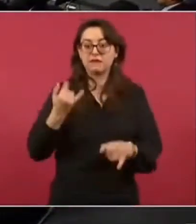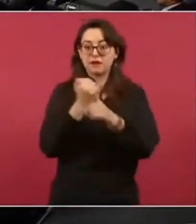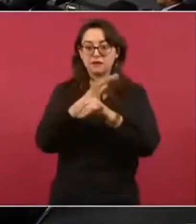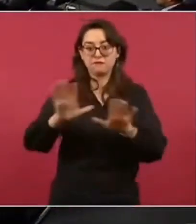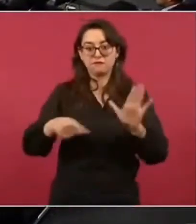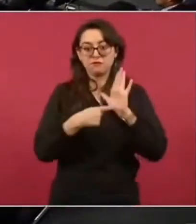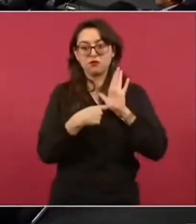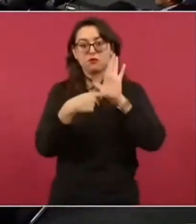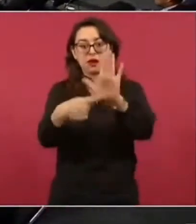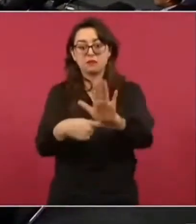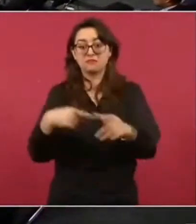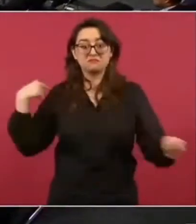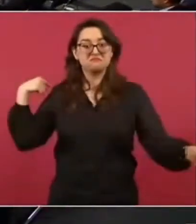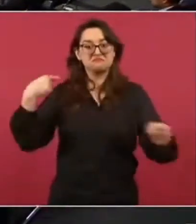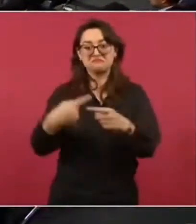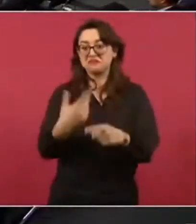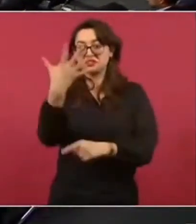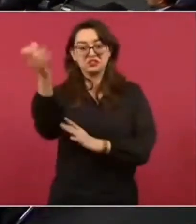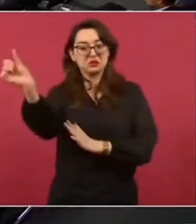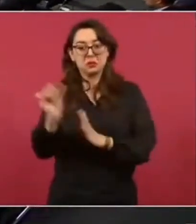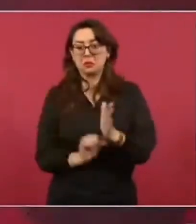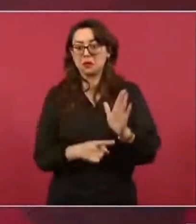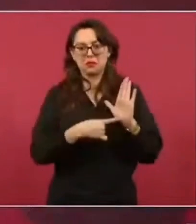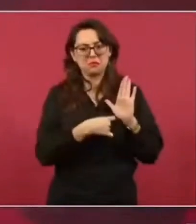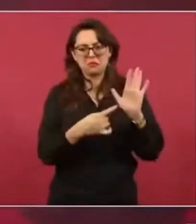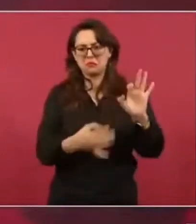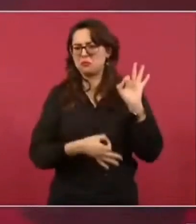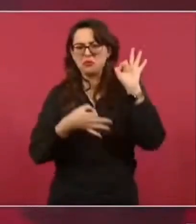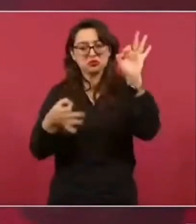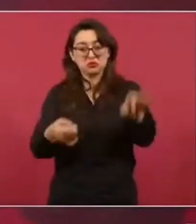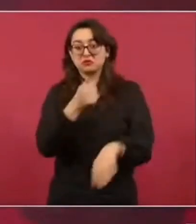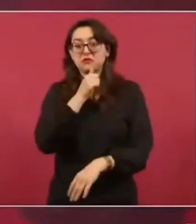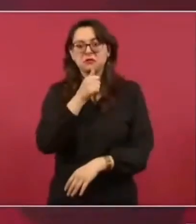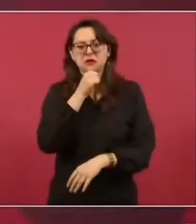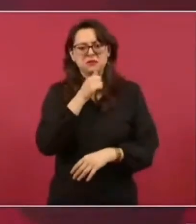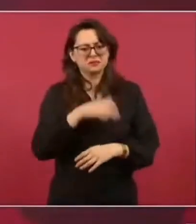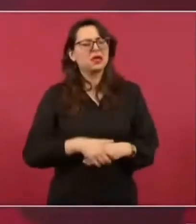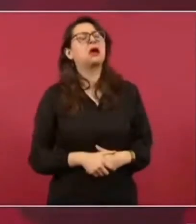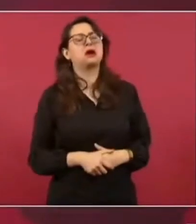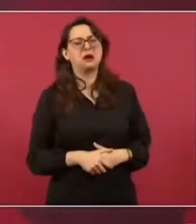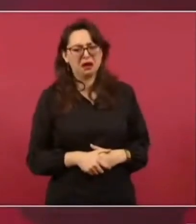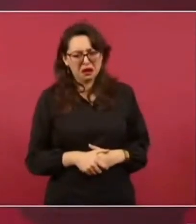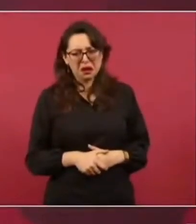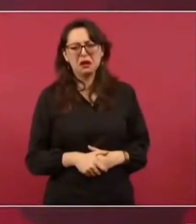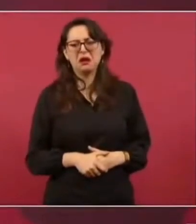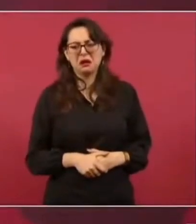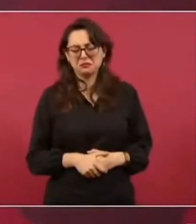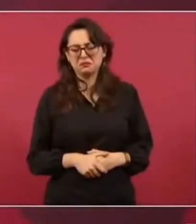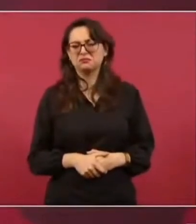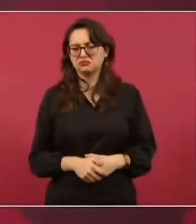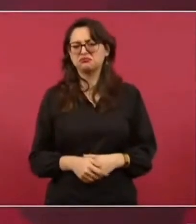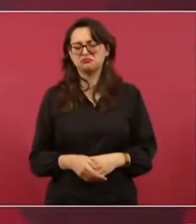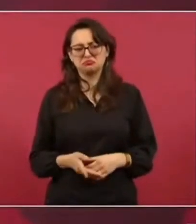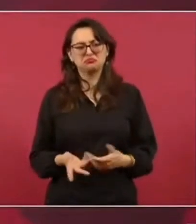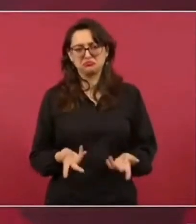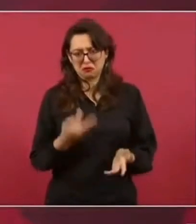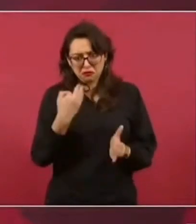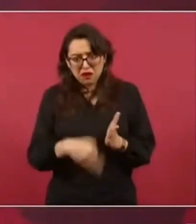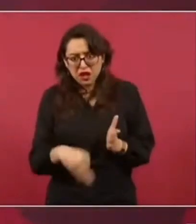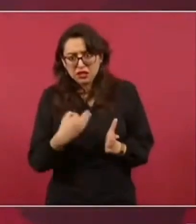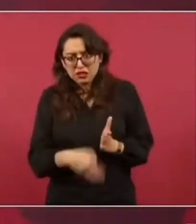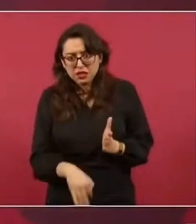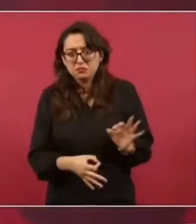a más de cinco meses no ha cumplido con esta instrucción este lo vemos y este y si es